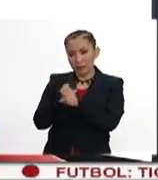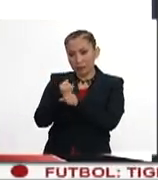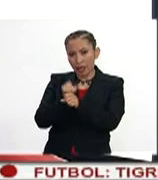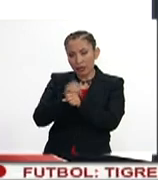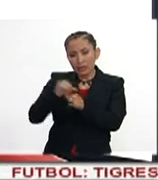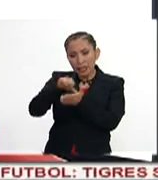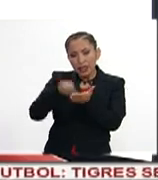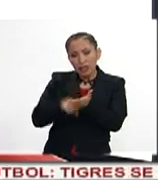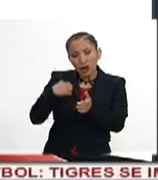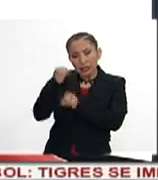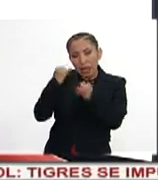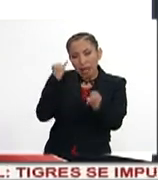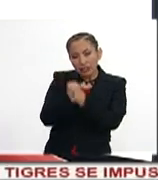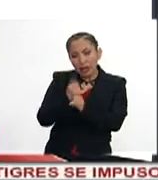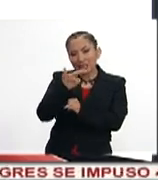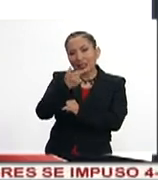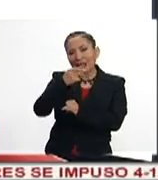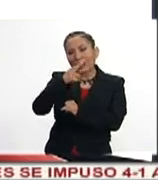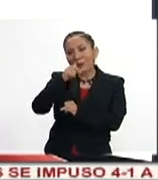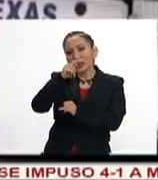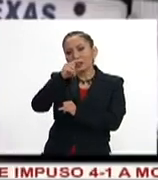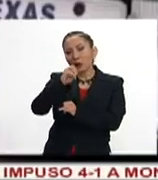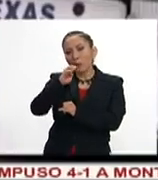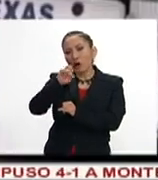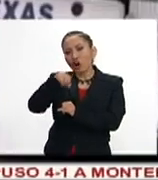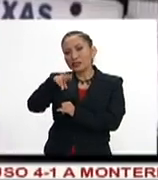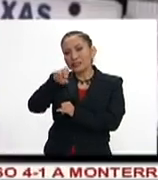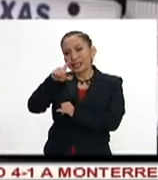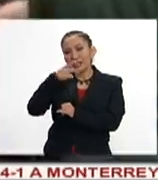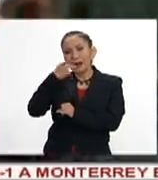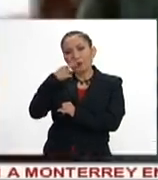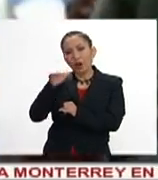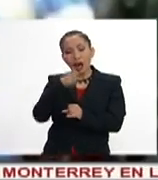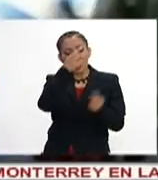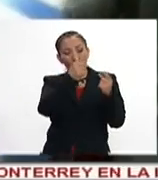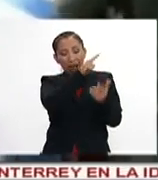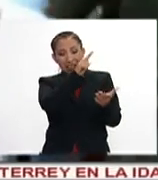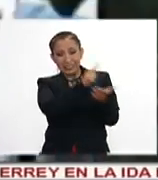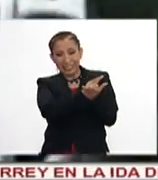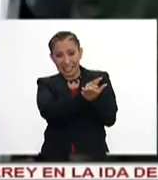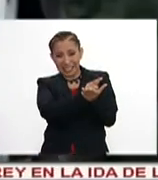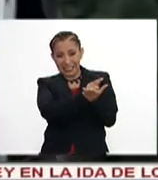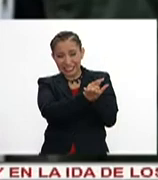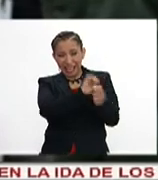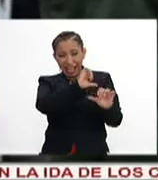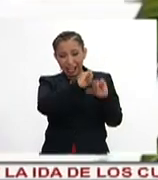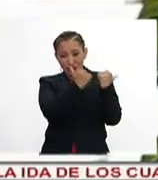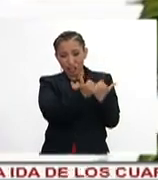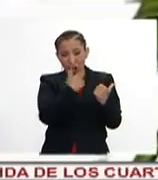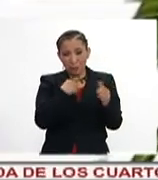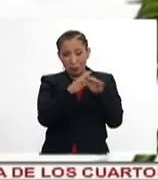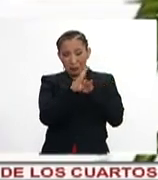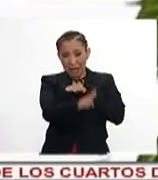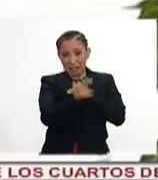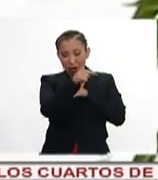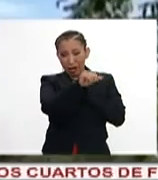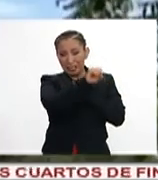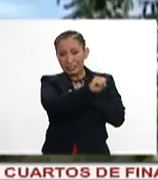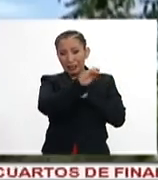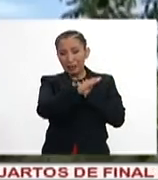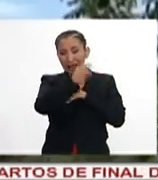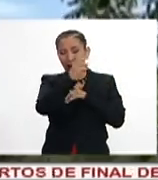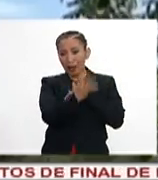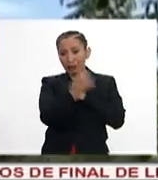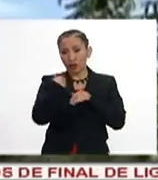Centro de Estudios Internacionales Gilberto Bosques, nos habló del rechazo de algunas asociaciones civiles a la ley migratoria SB4